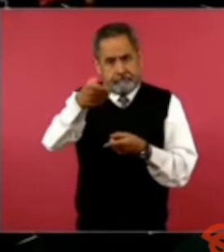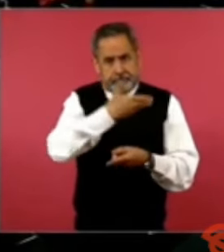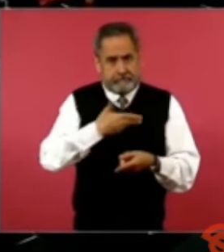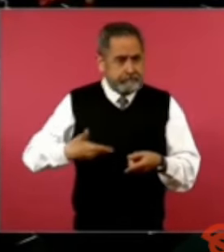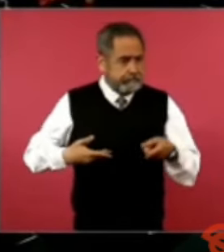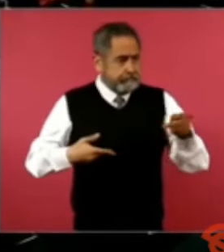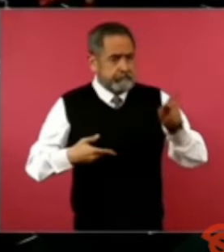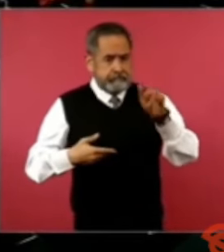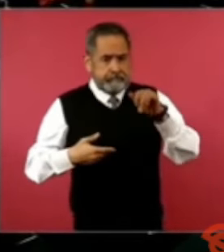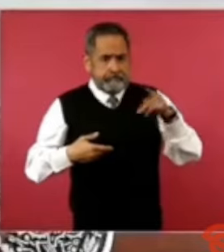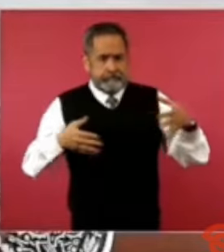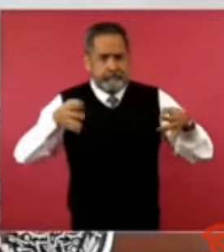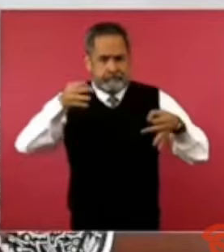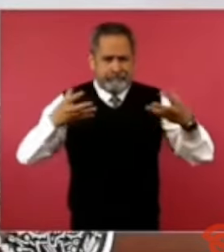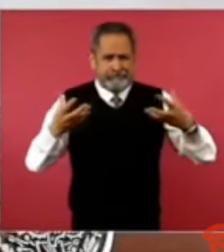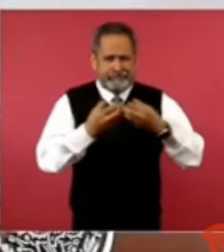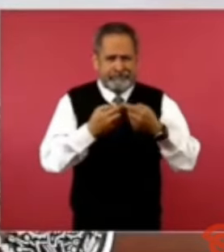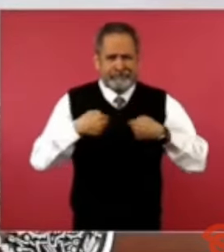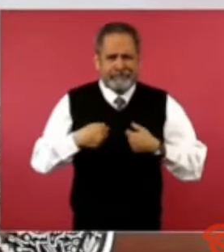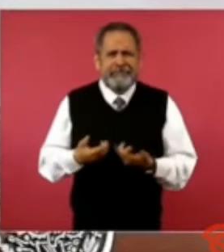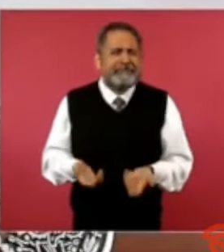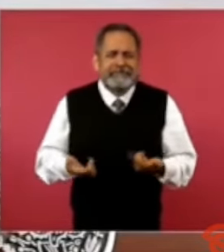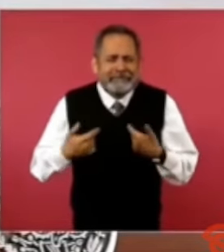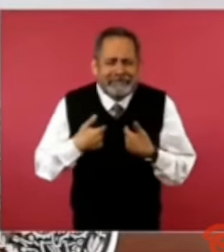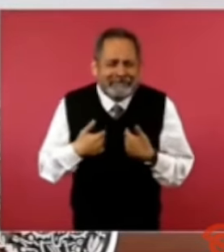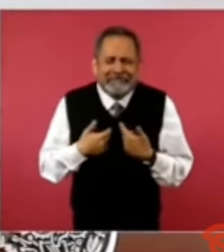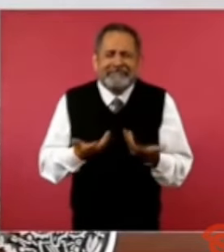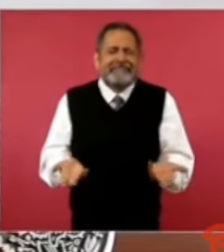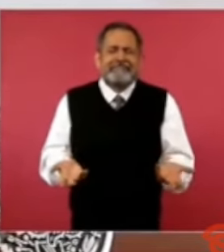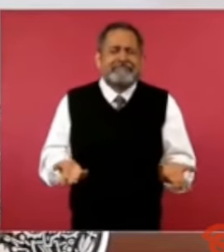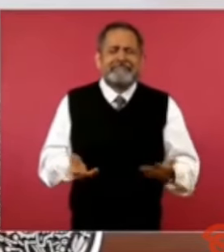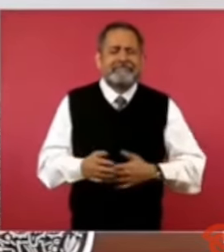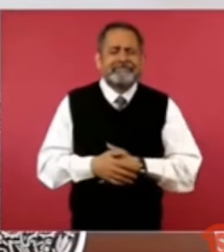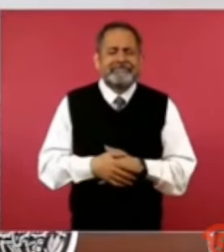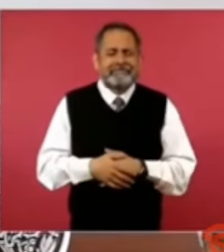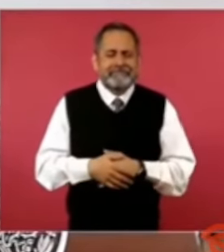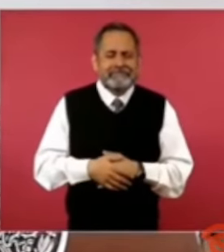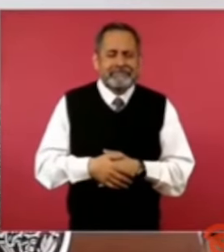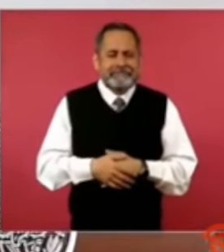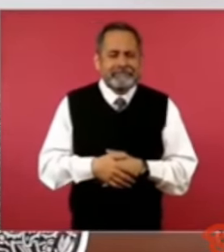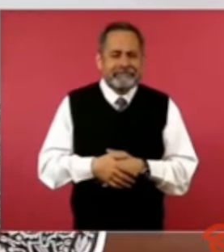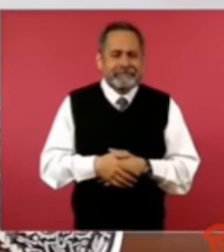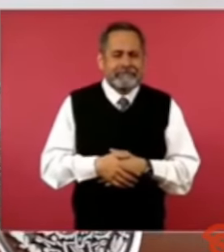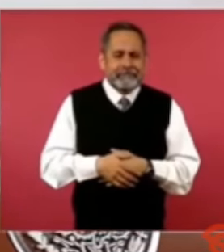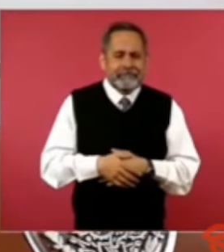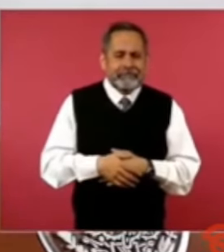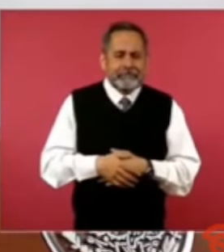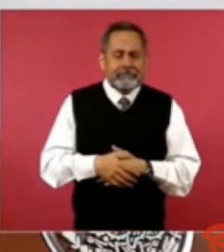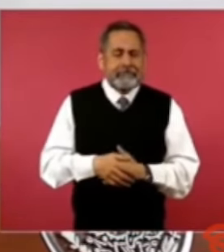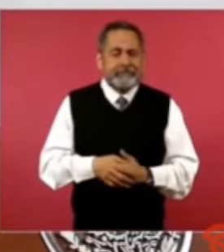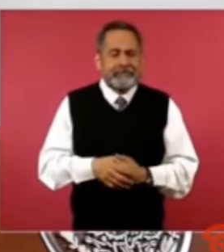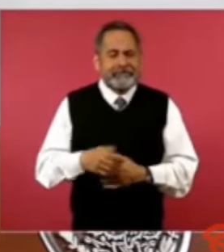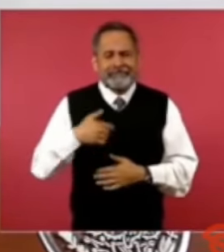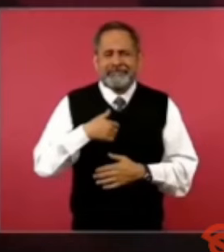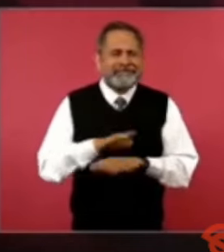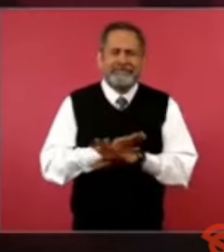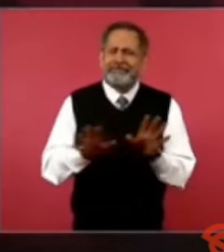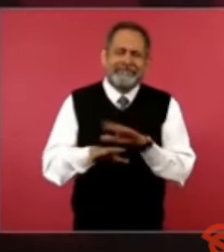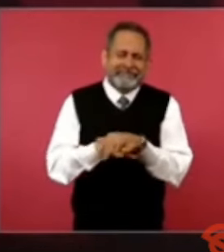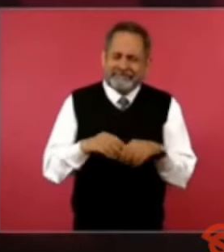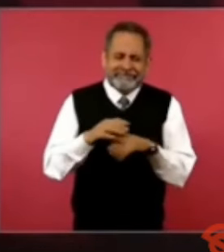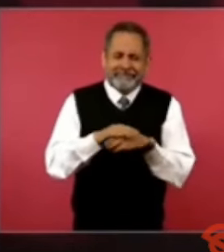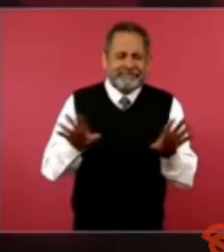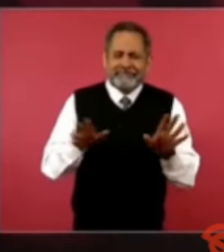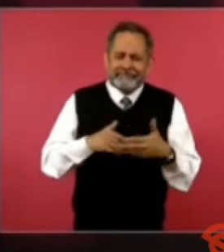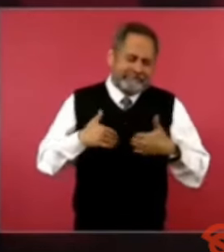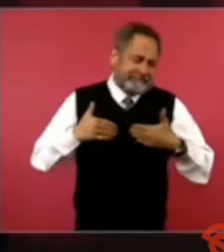presidenta yo no tengo ya este nada que ver